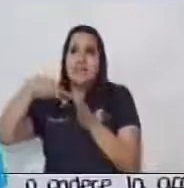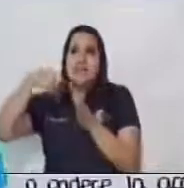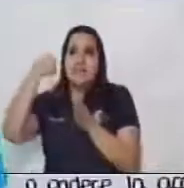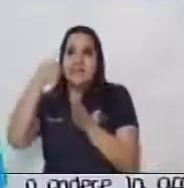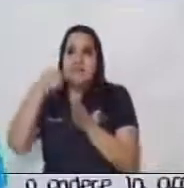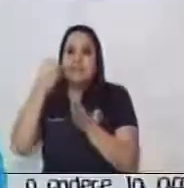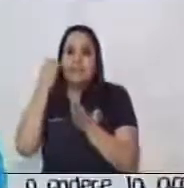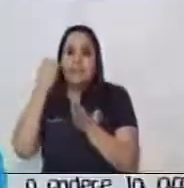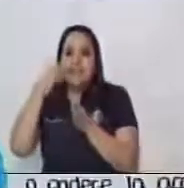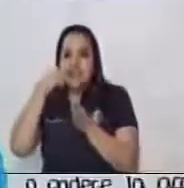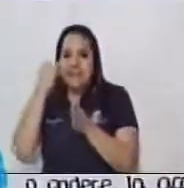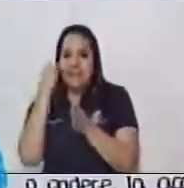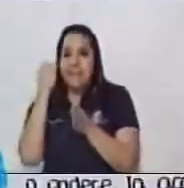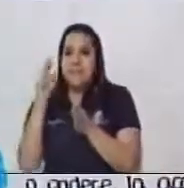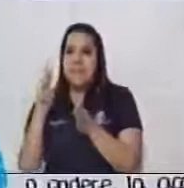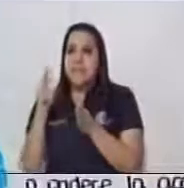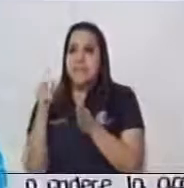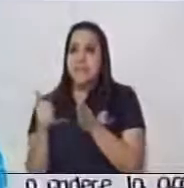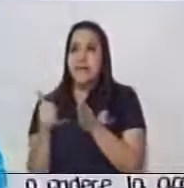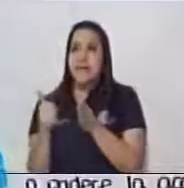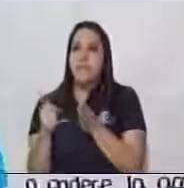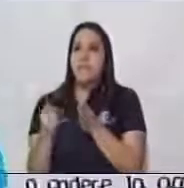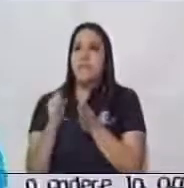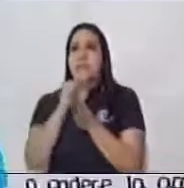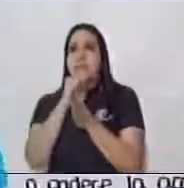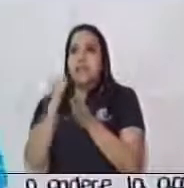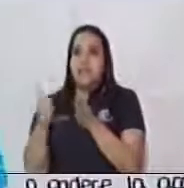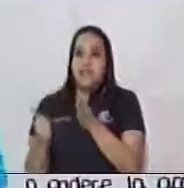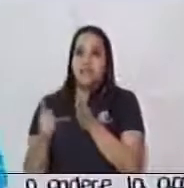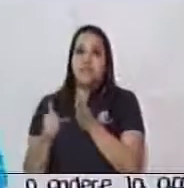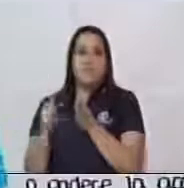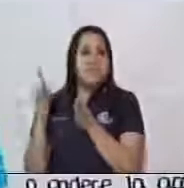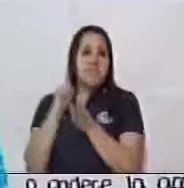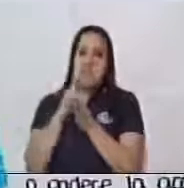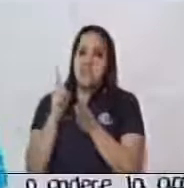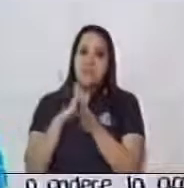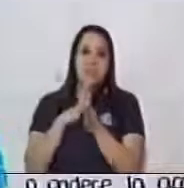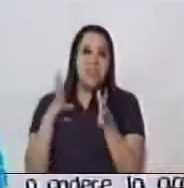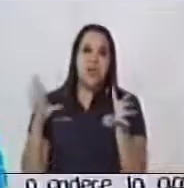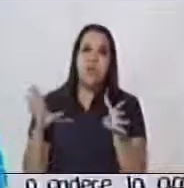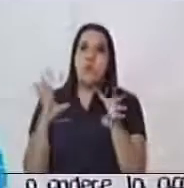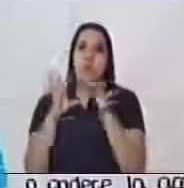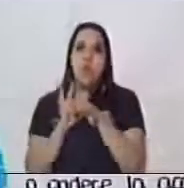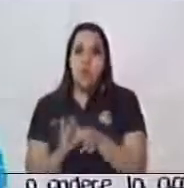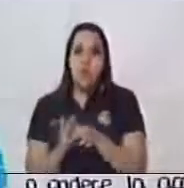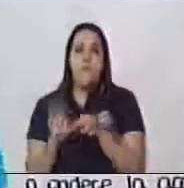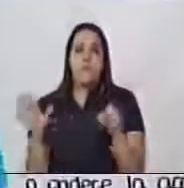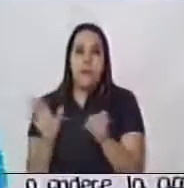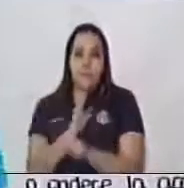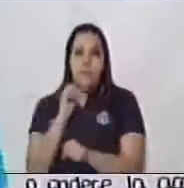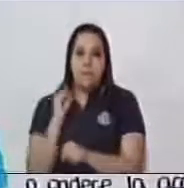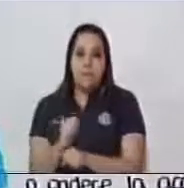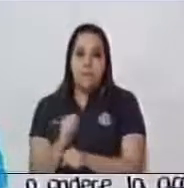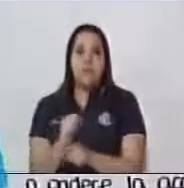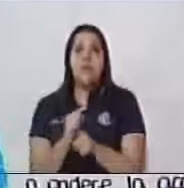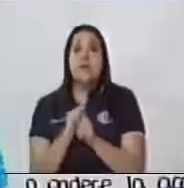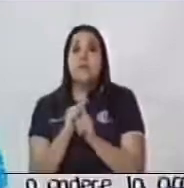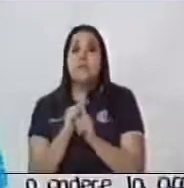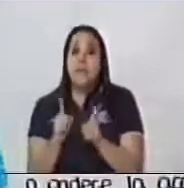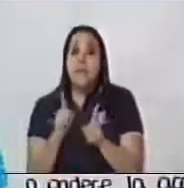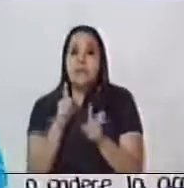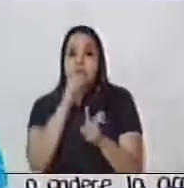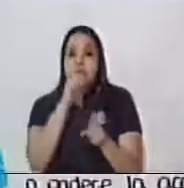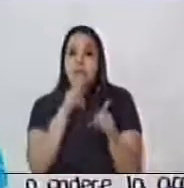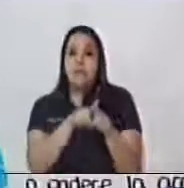Pero también tenemos las intransitivas, que son esas que no van a llevar complemento directo, pero que van a transmitir una